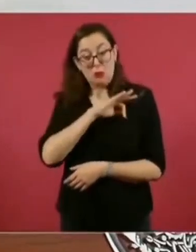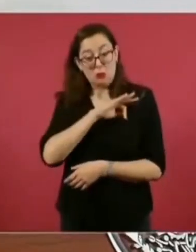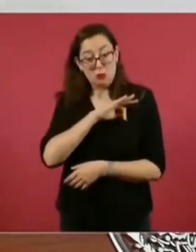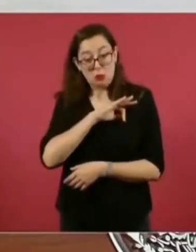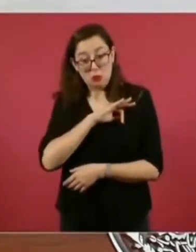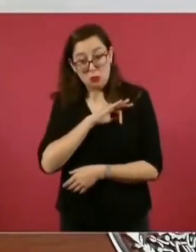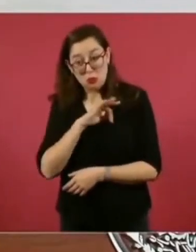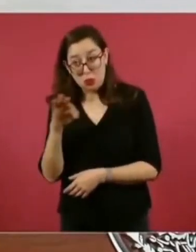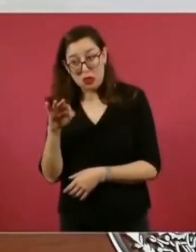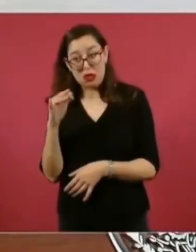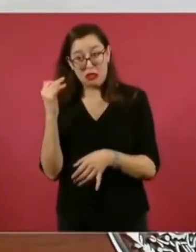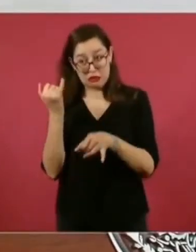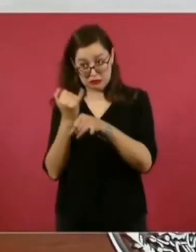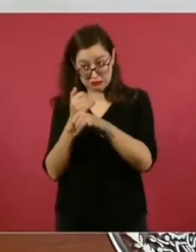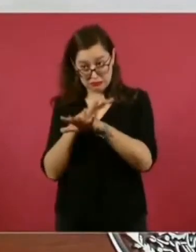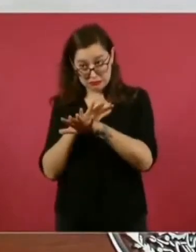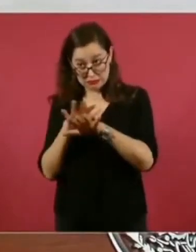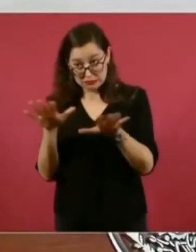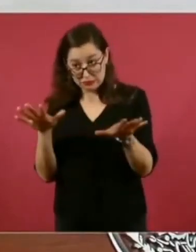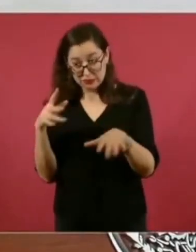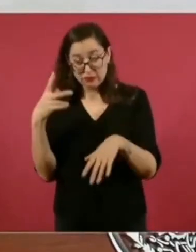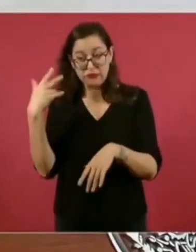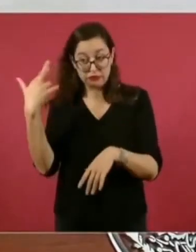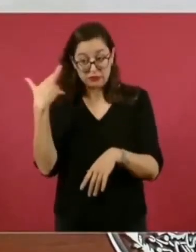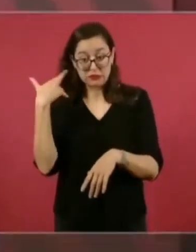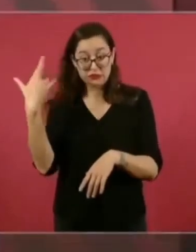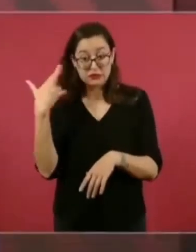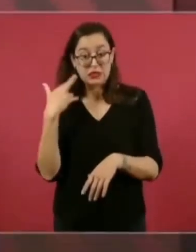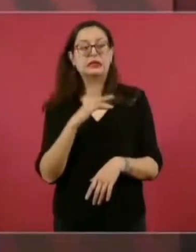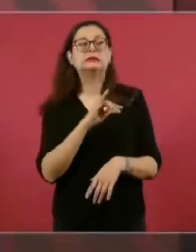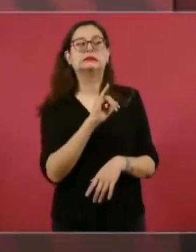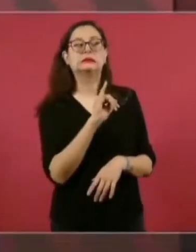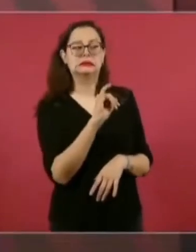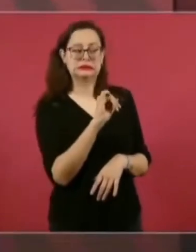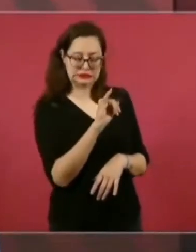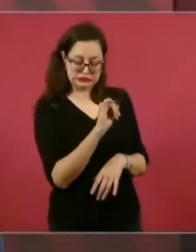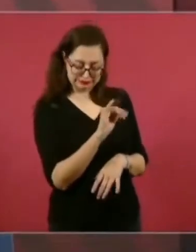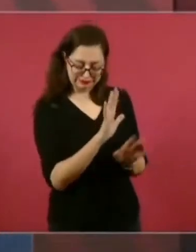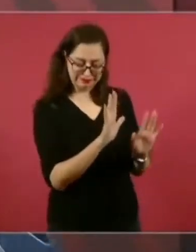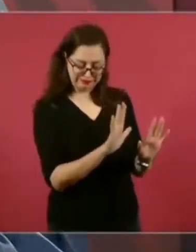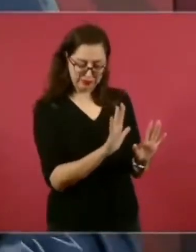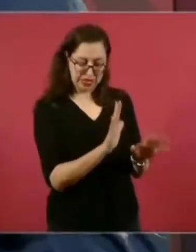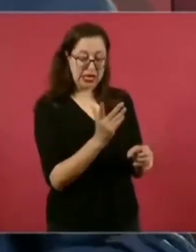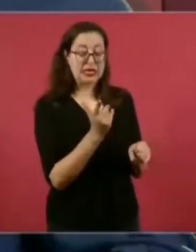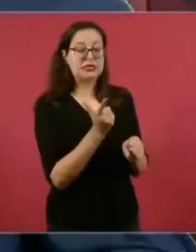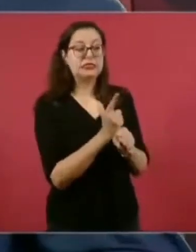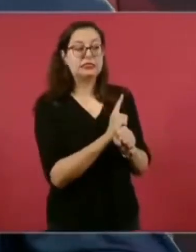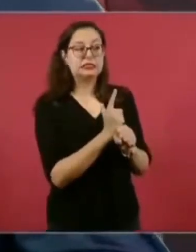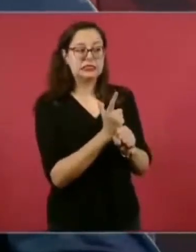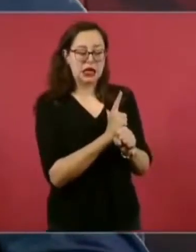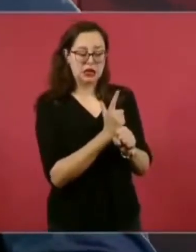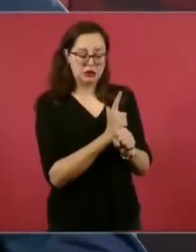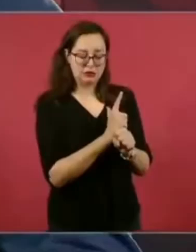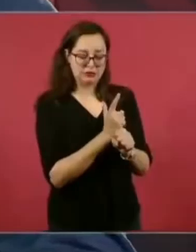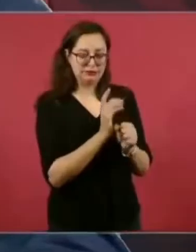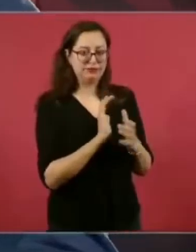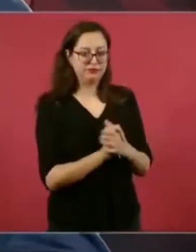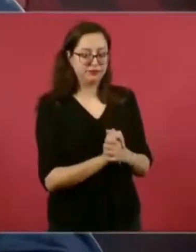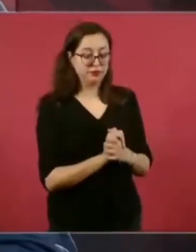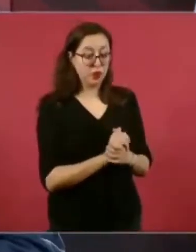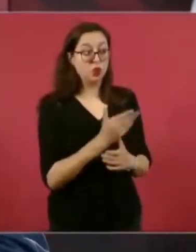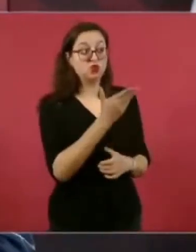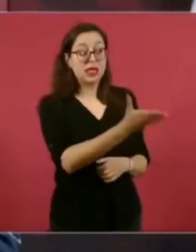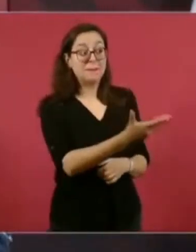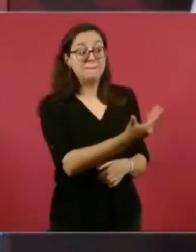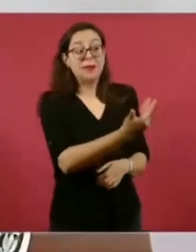también se cuidaba, se cubría, me decía, licenciado, Usted pidió la